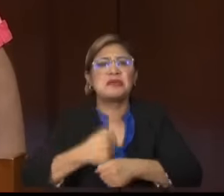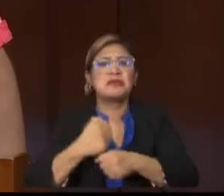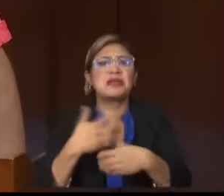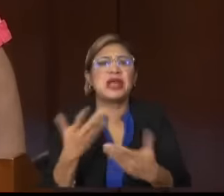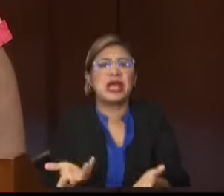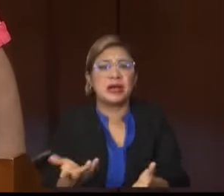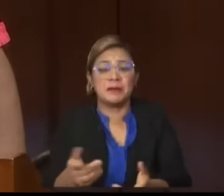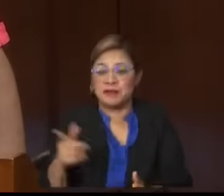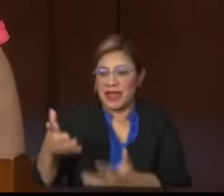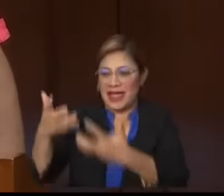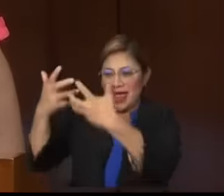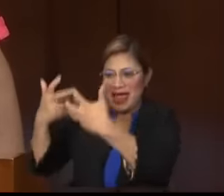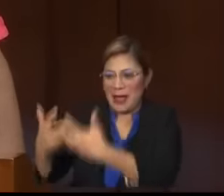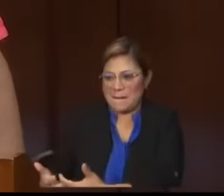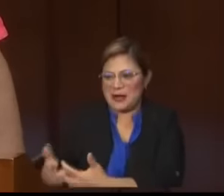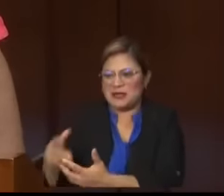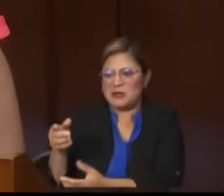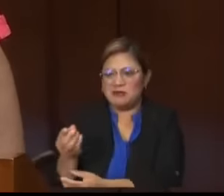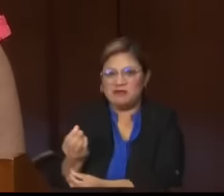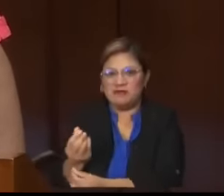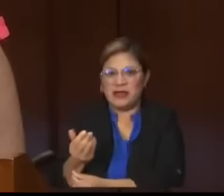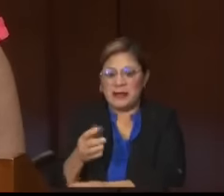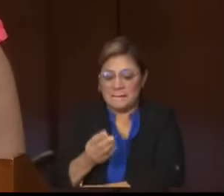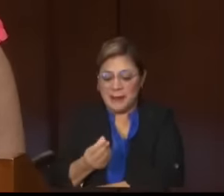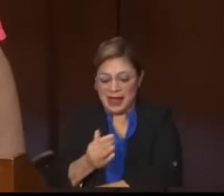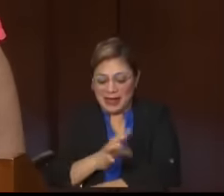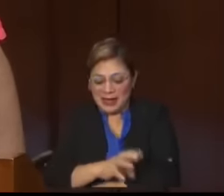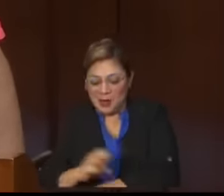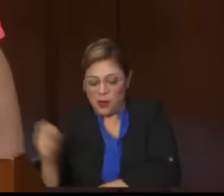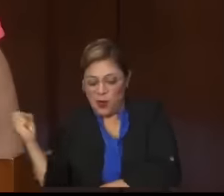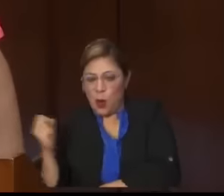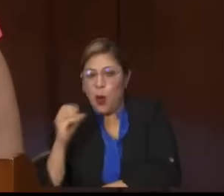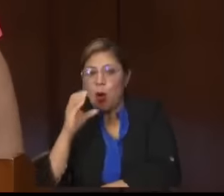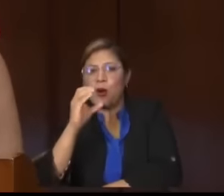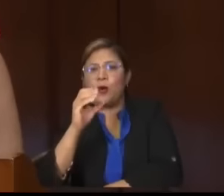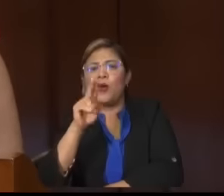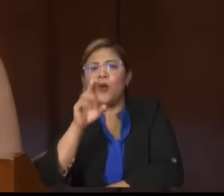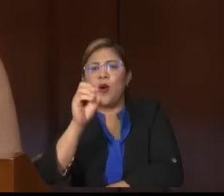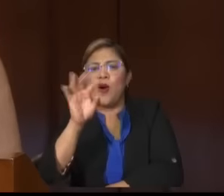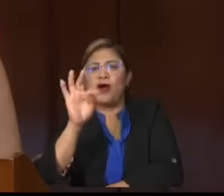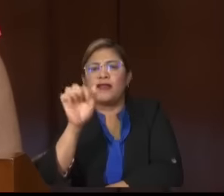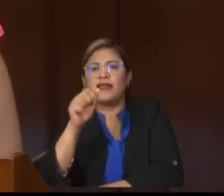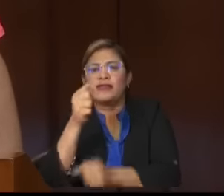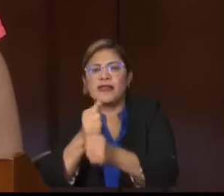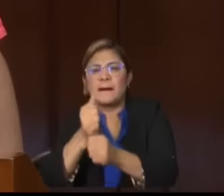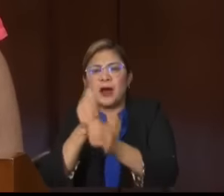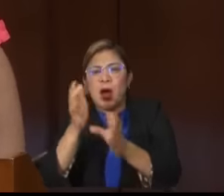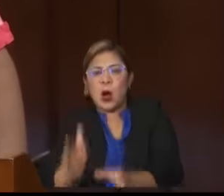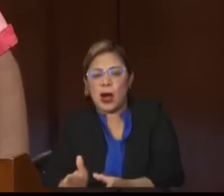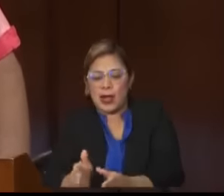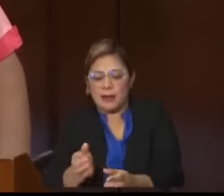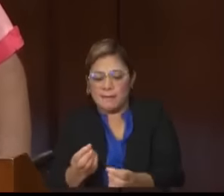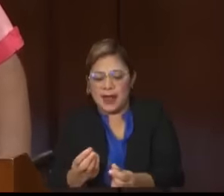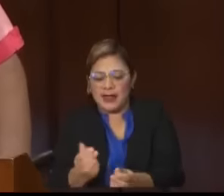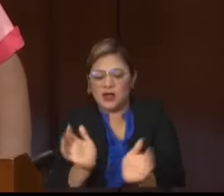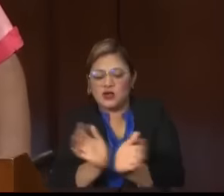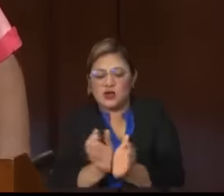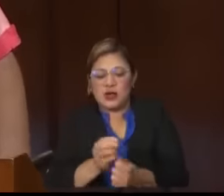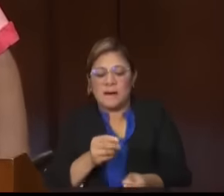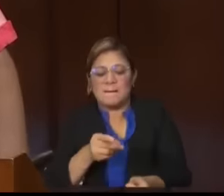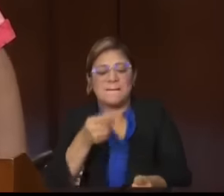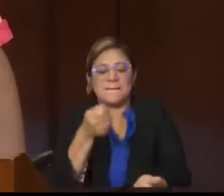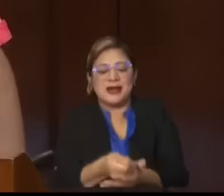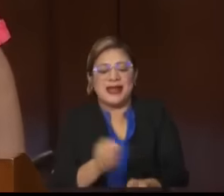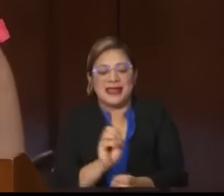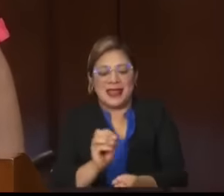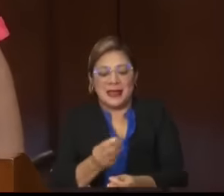quedado con la cuota de los trabajadores y que producto de ello, miles de trabajadores no se han podido